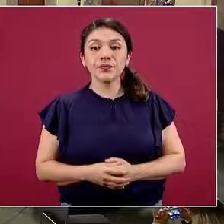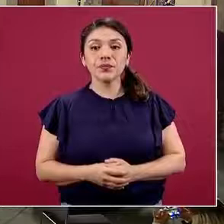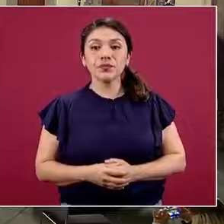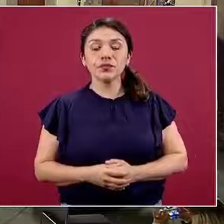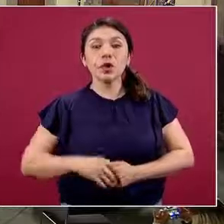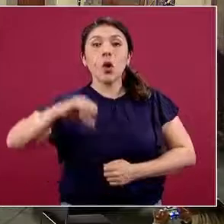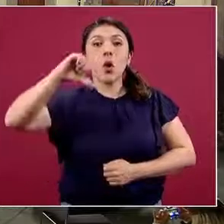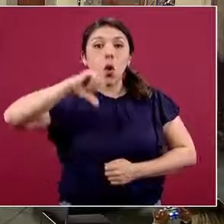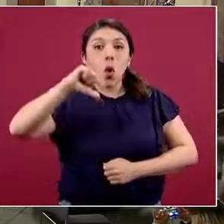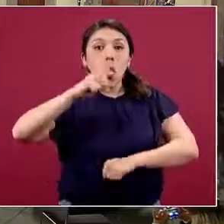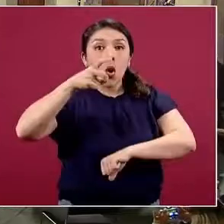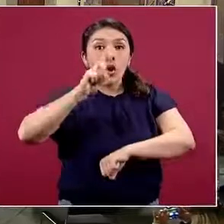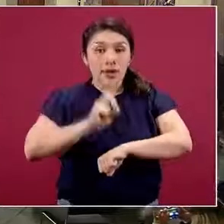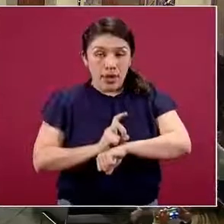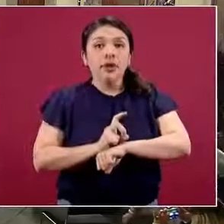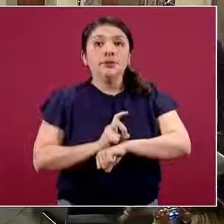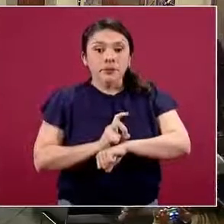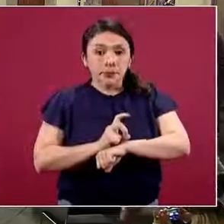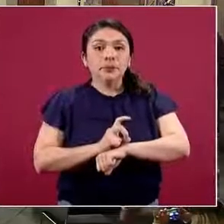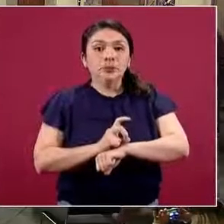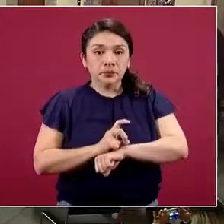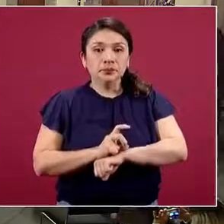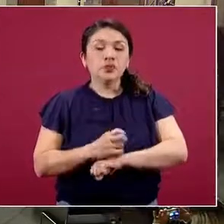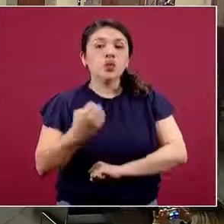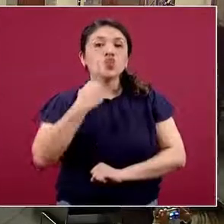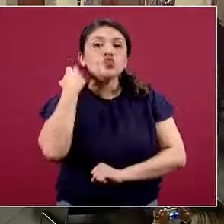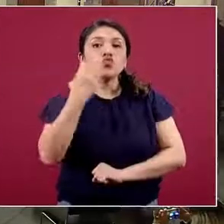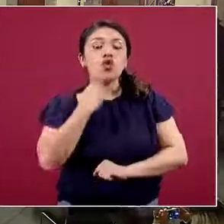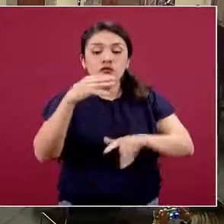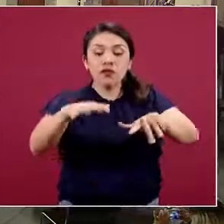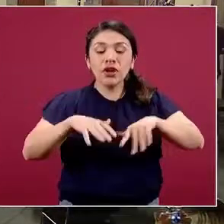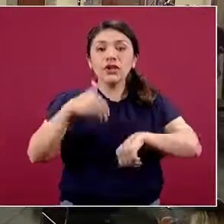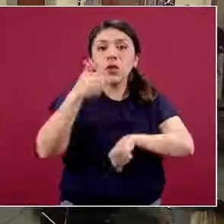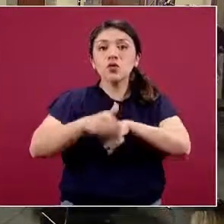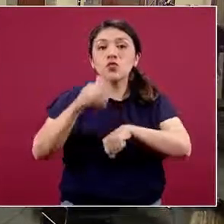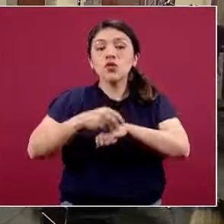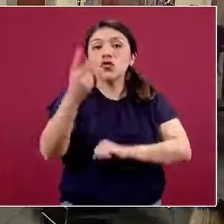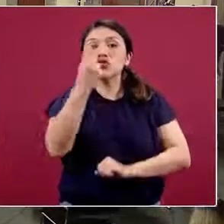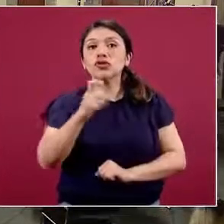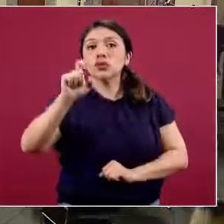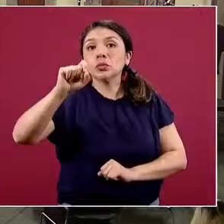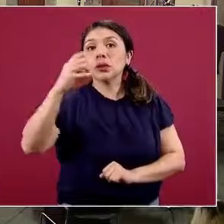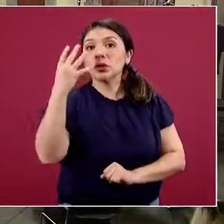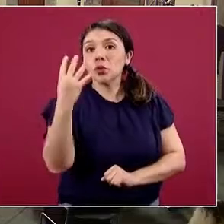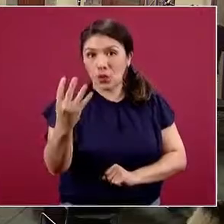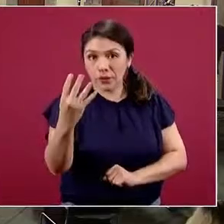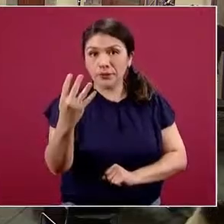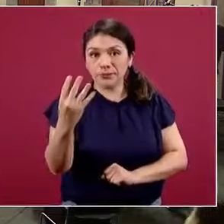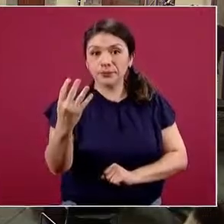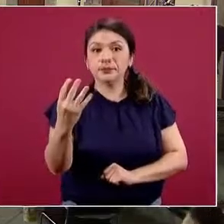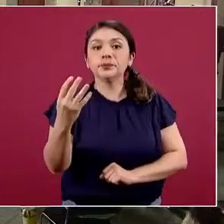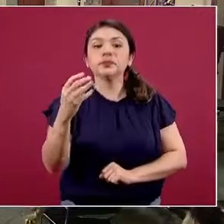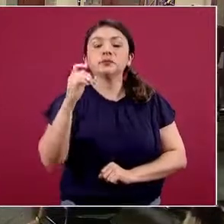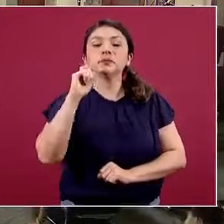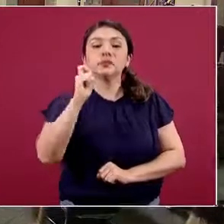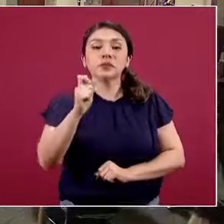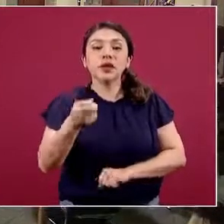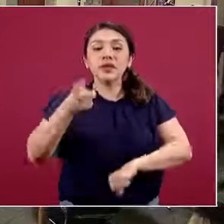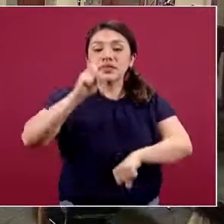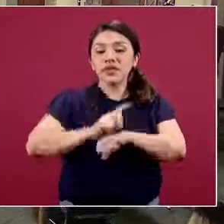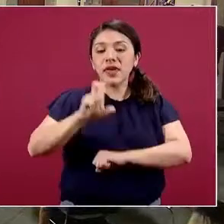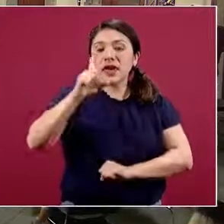El día de hoy, conferencia vespertina número 224 ya, de también el